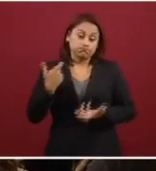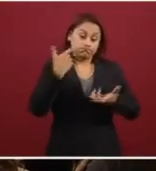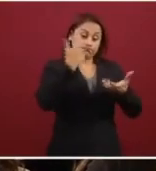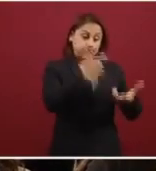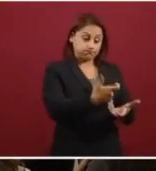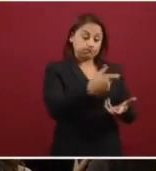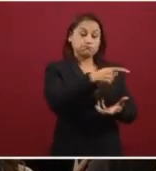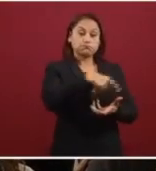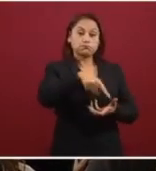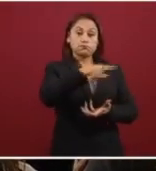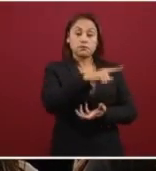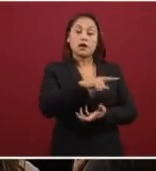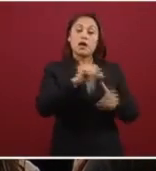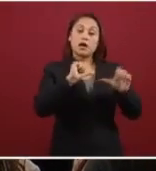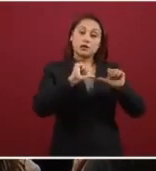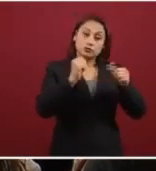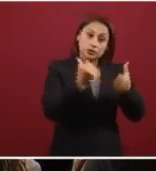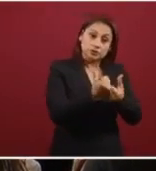organizaciones,